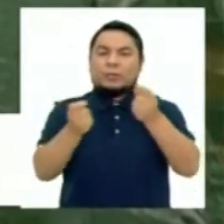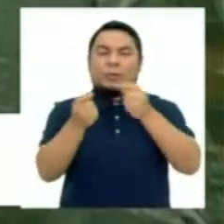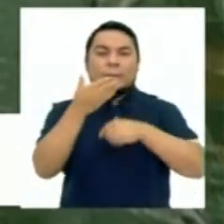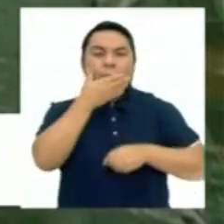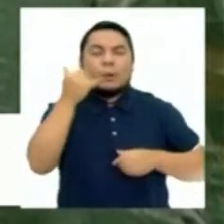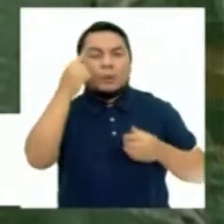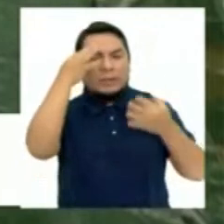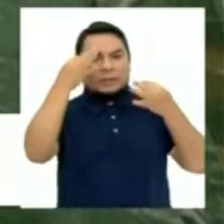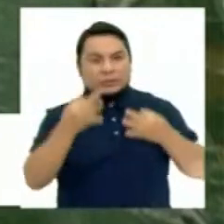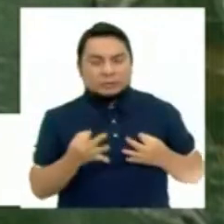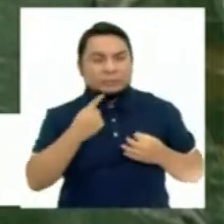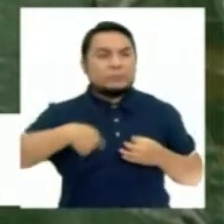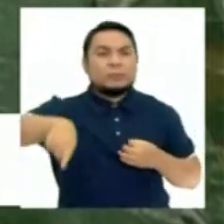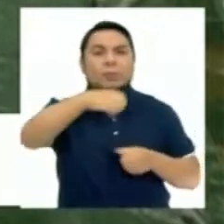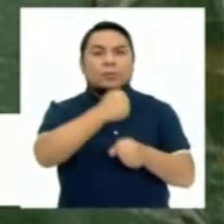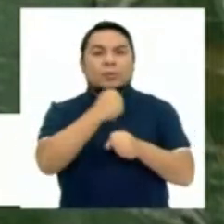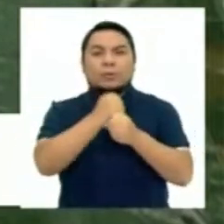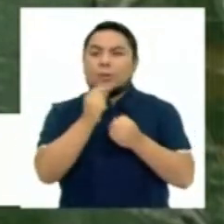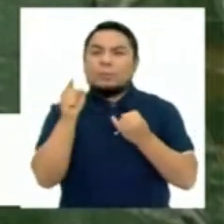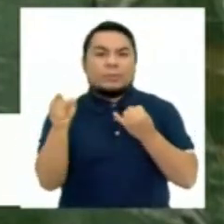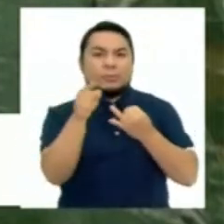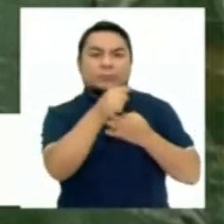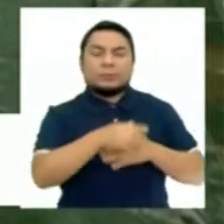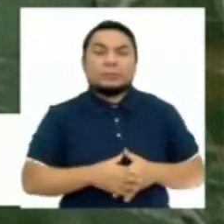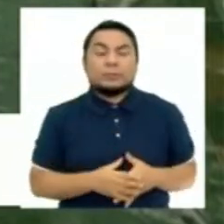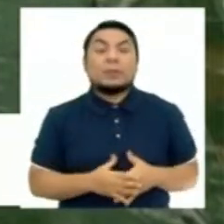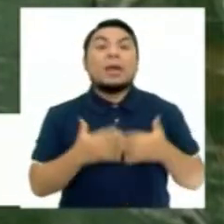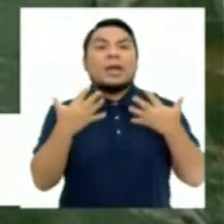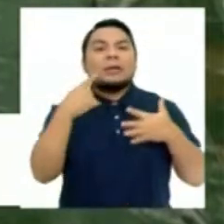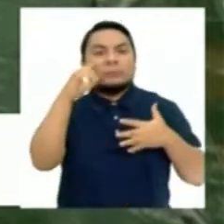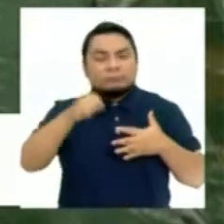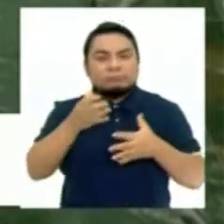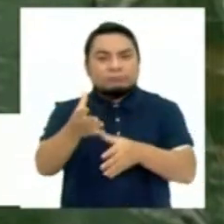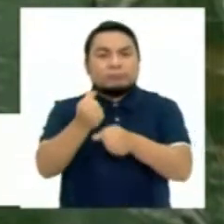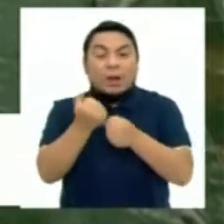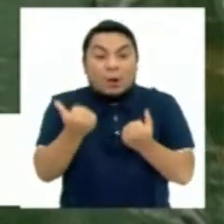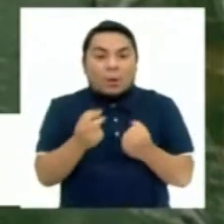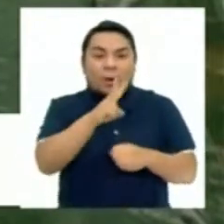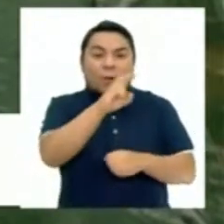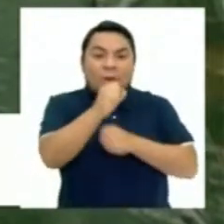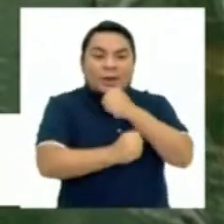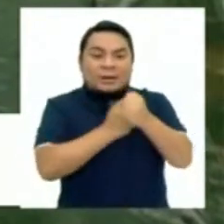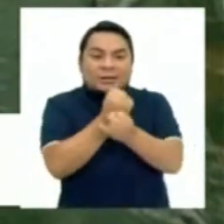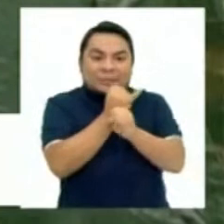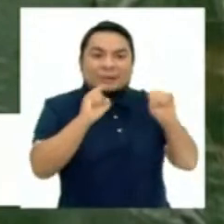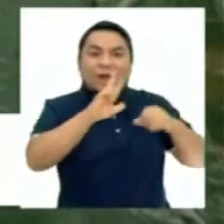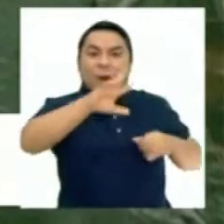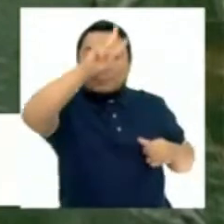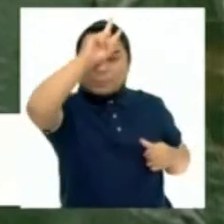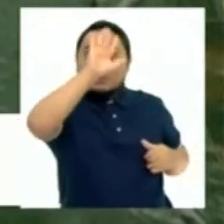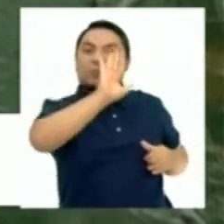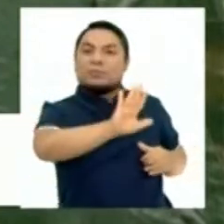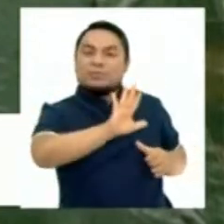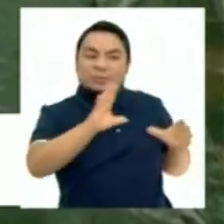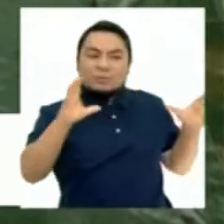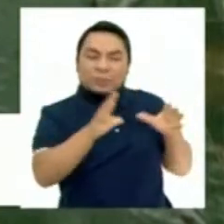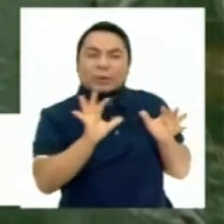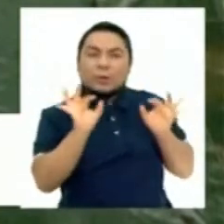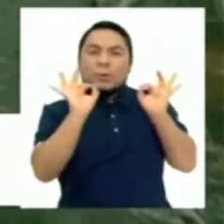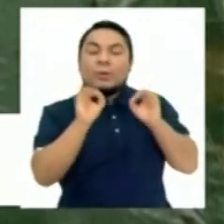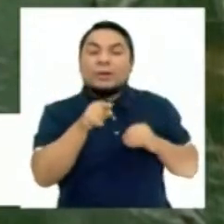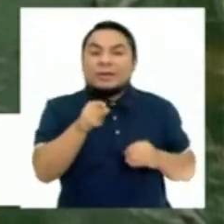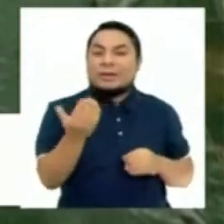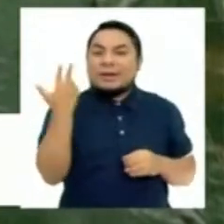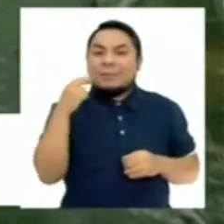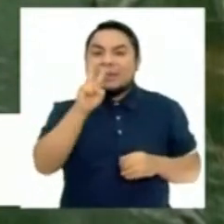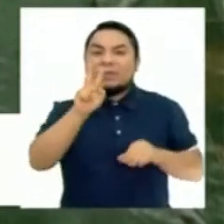y al éxito en nuestros trabajos. Coincidiendo con el bicentenario de la independencia del Perú, el 28